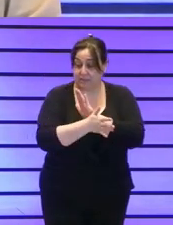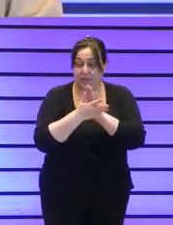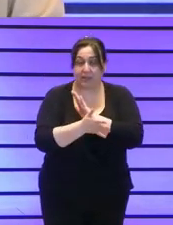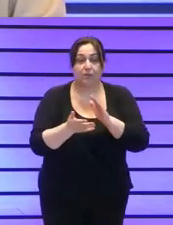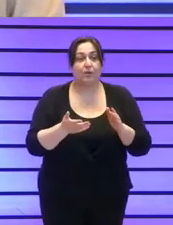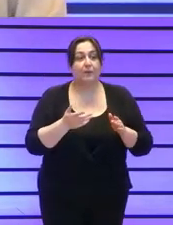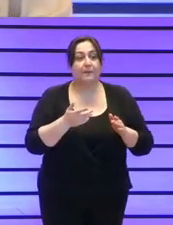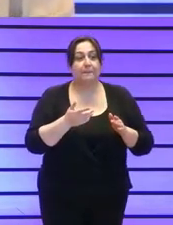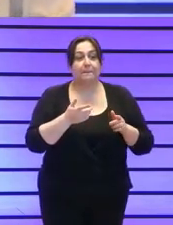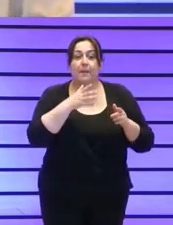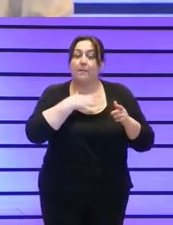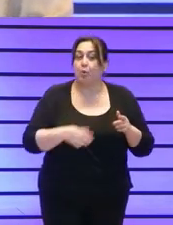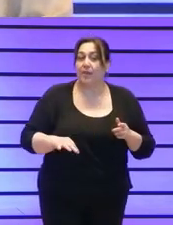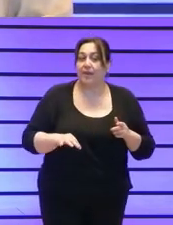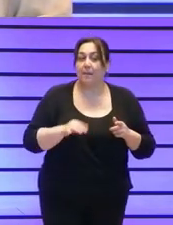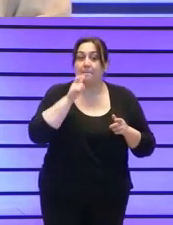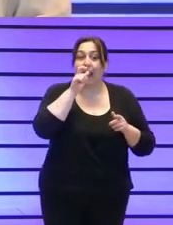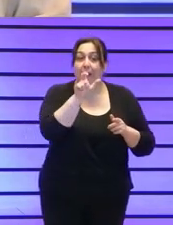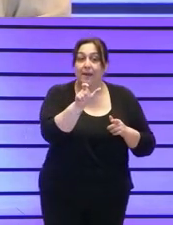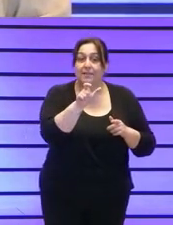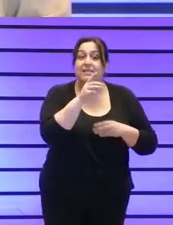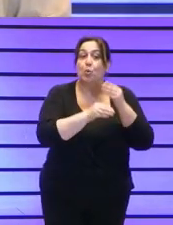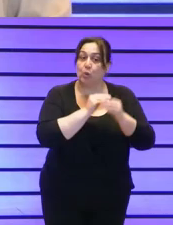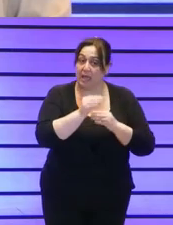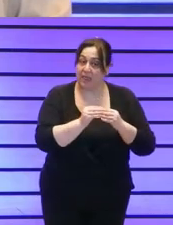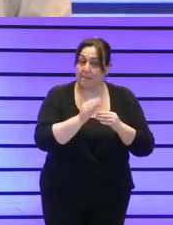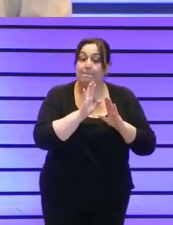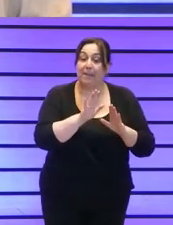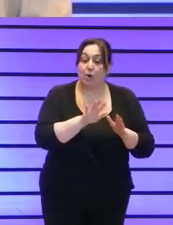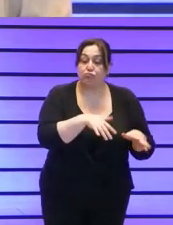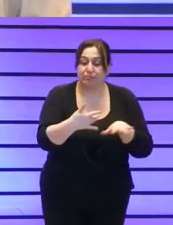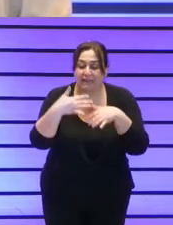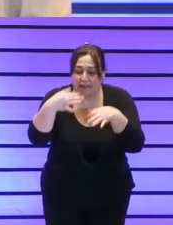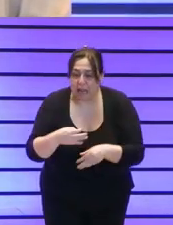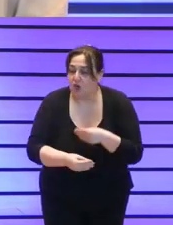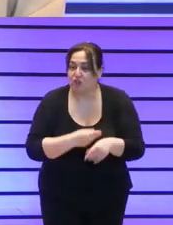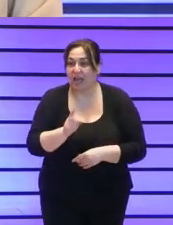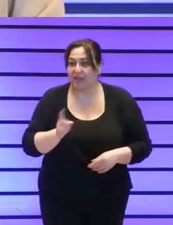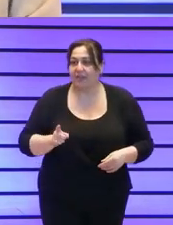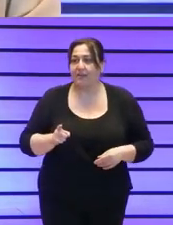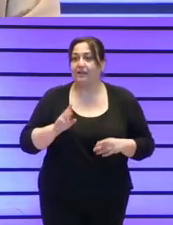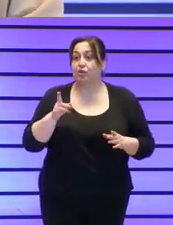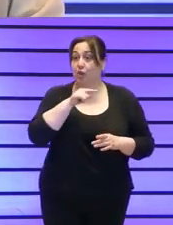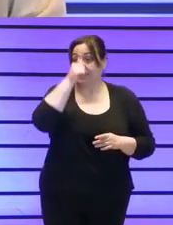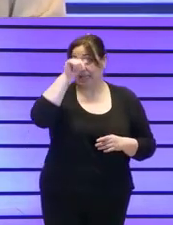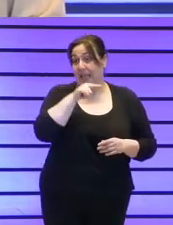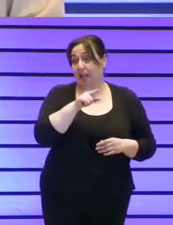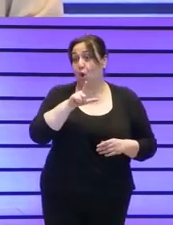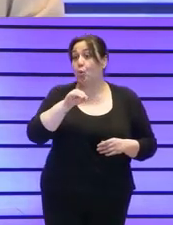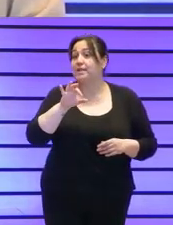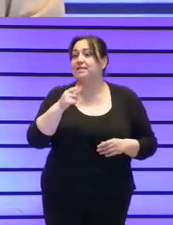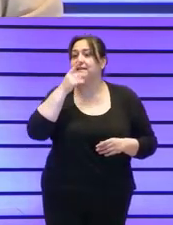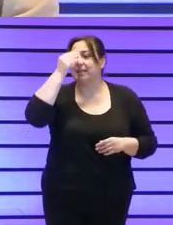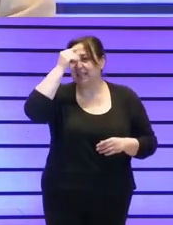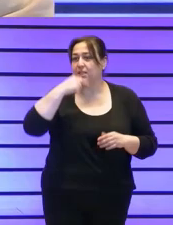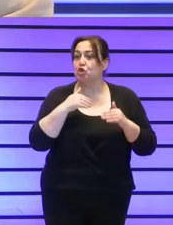que a lo mejor pues, las palabras se usan pero no se aplican, no se ejercen, ¿no? y que él creía que la sostenibilidad